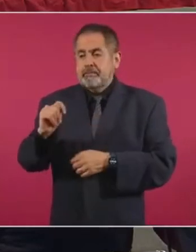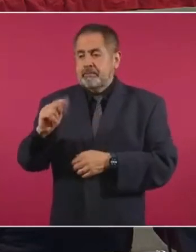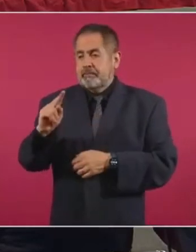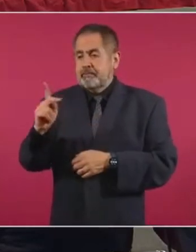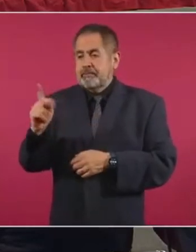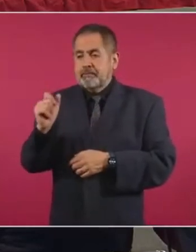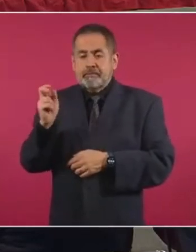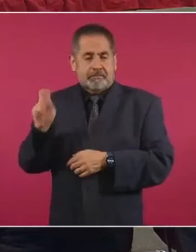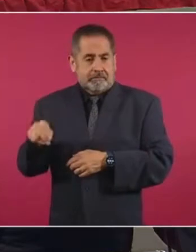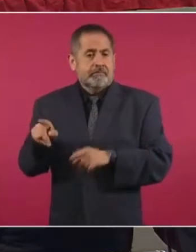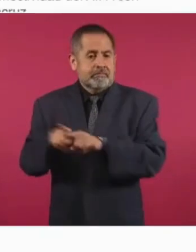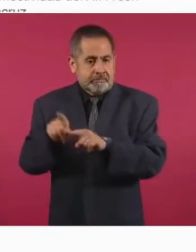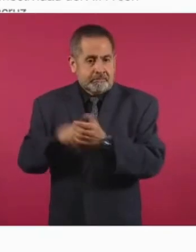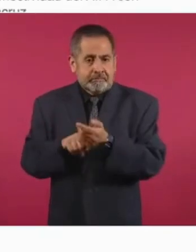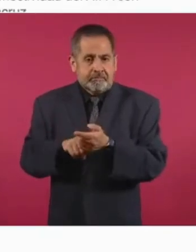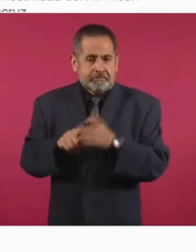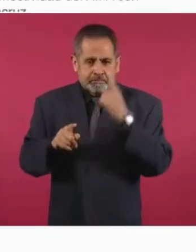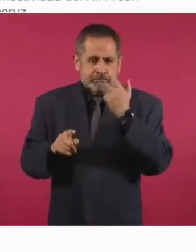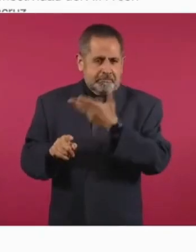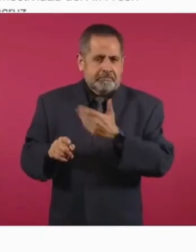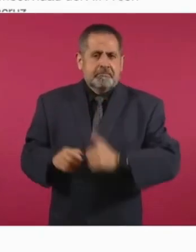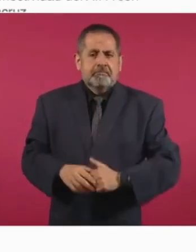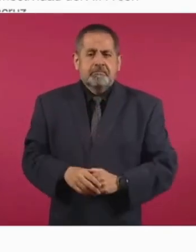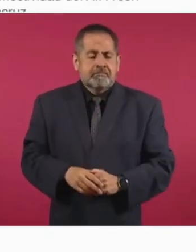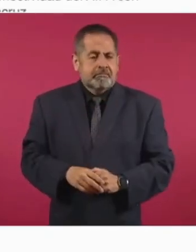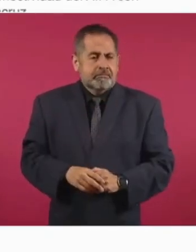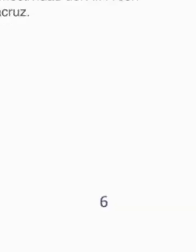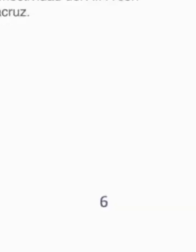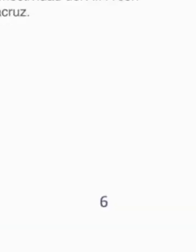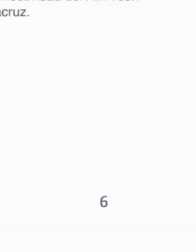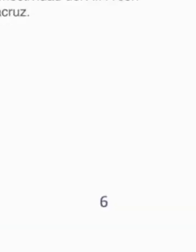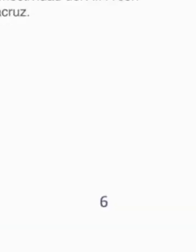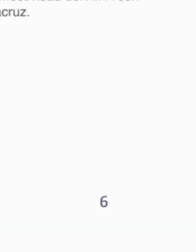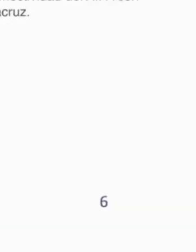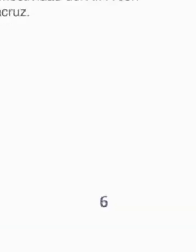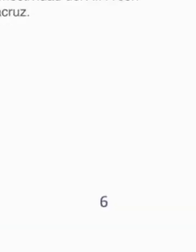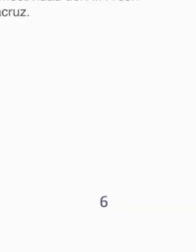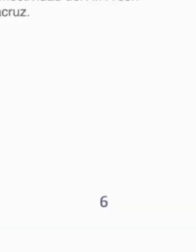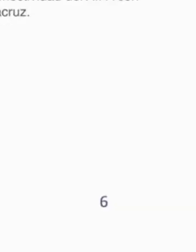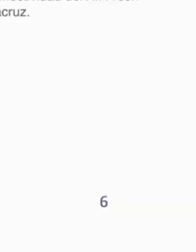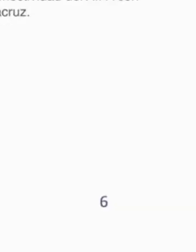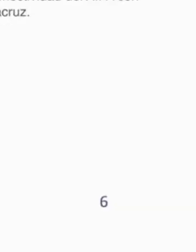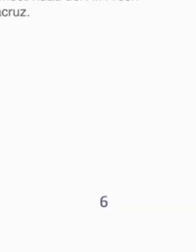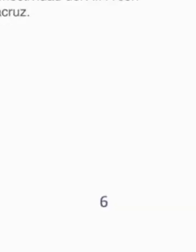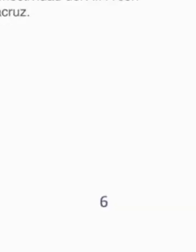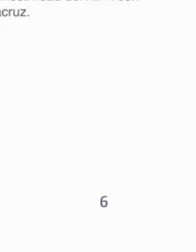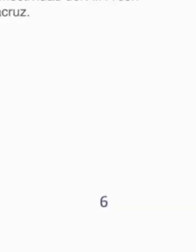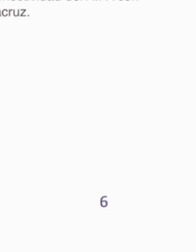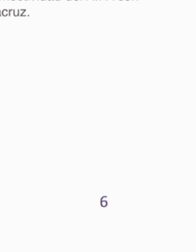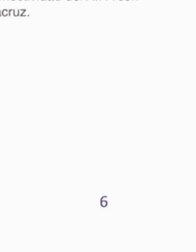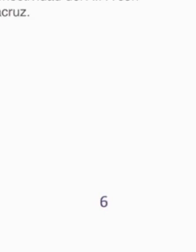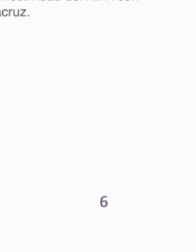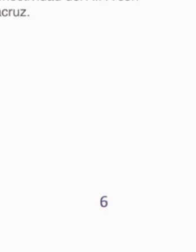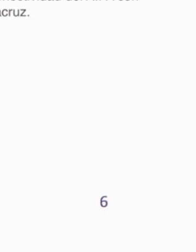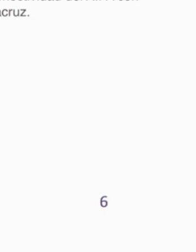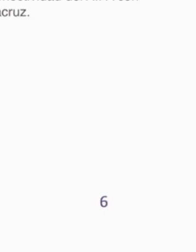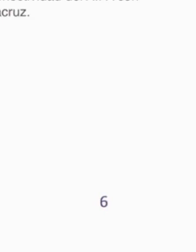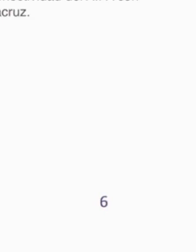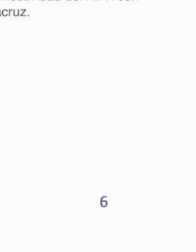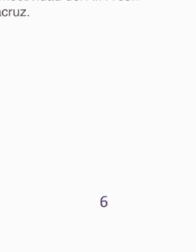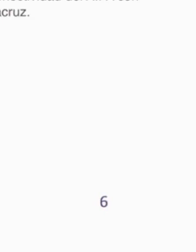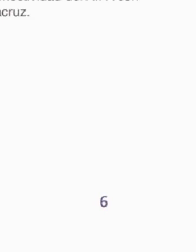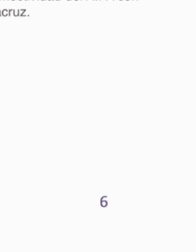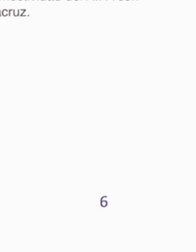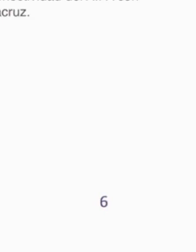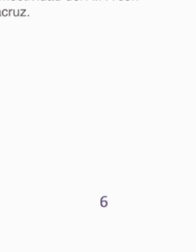vemos al lado derecho. Será una gran vía de comunicación que nos ayudará a conectar toda esta región y sobre todo acercará